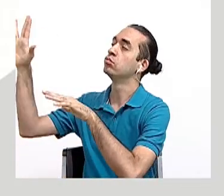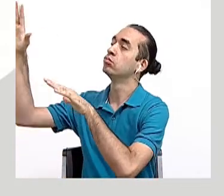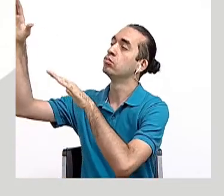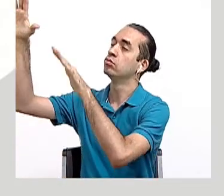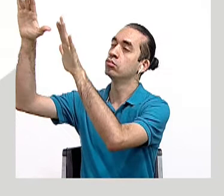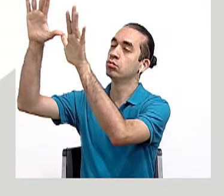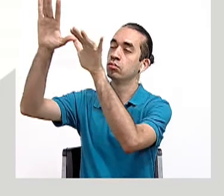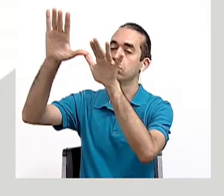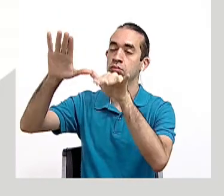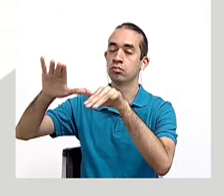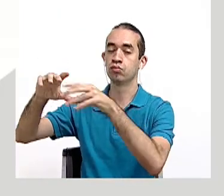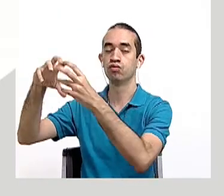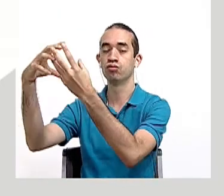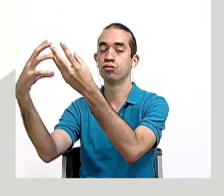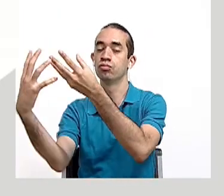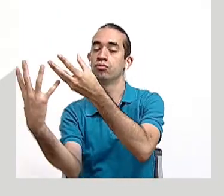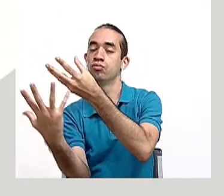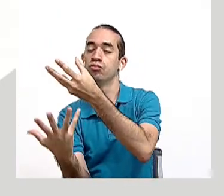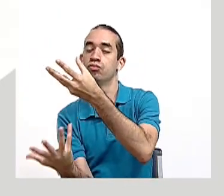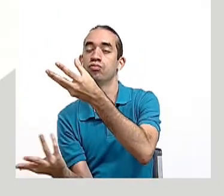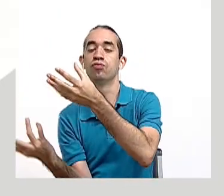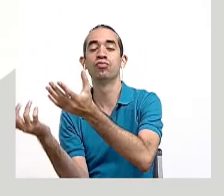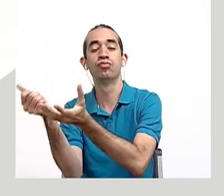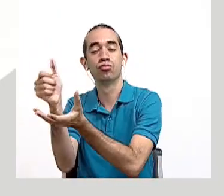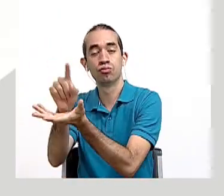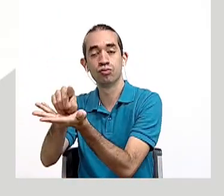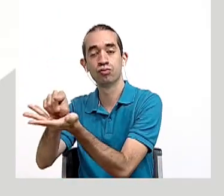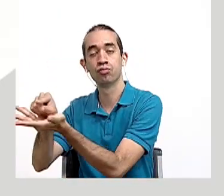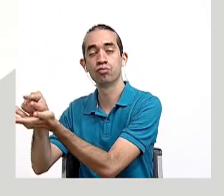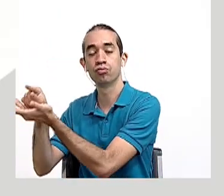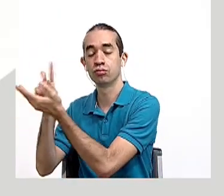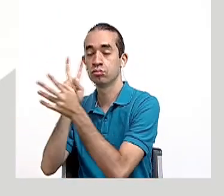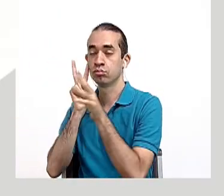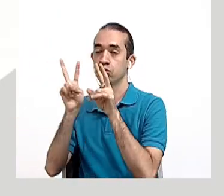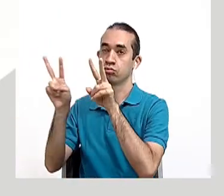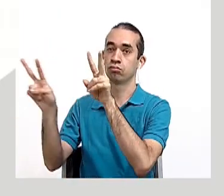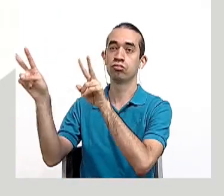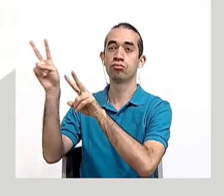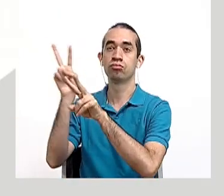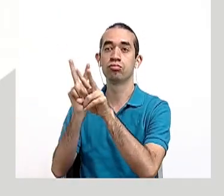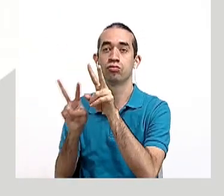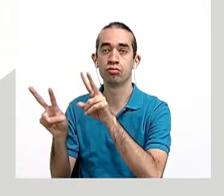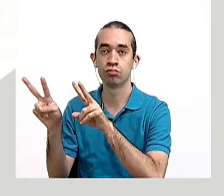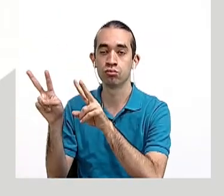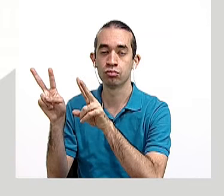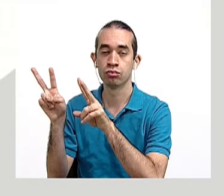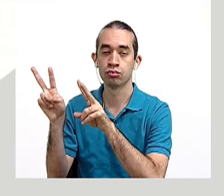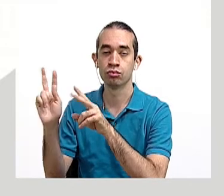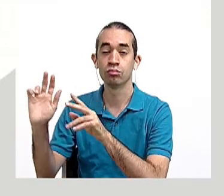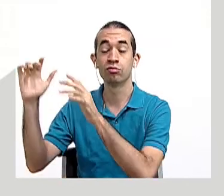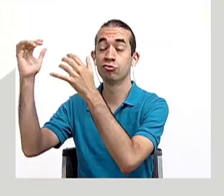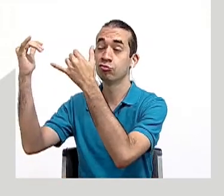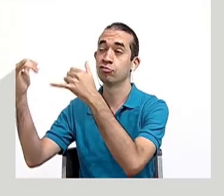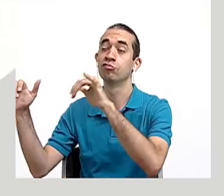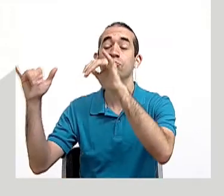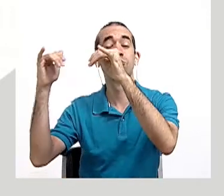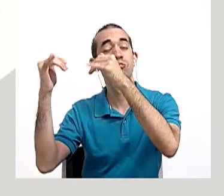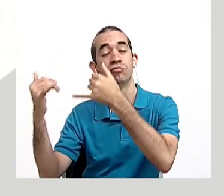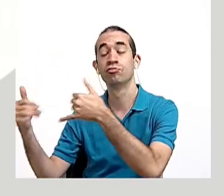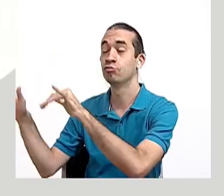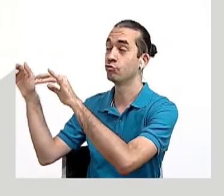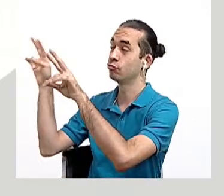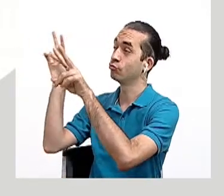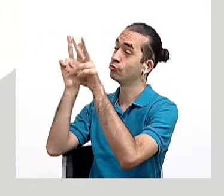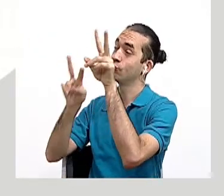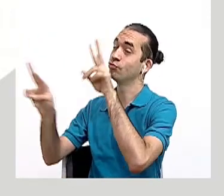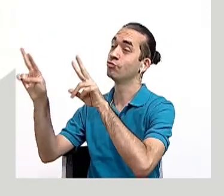llamarán. Pero aquellas que el vuelo refrenaban, la hermosura y la dicha a contemplar, aquellas que aprendieron nuestros